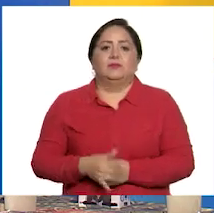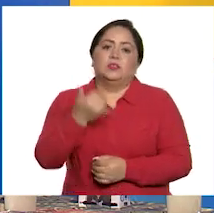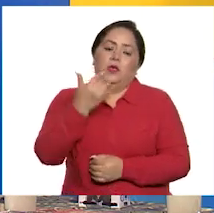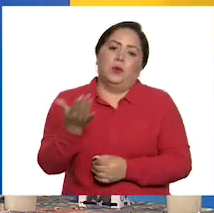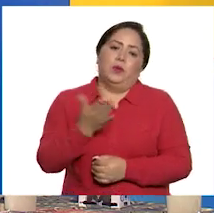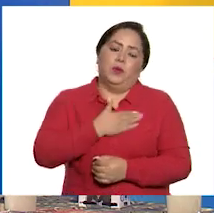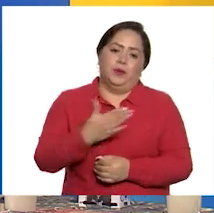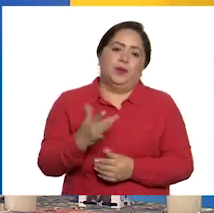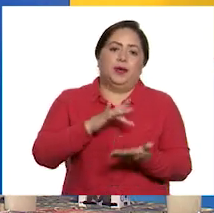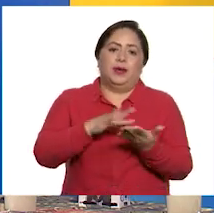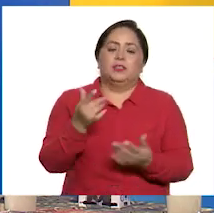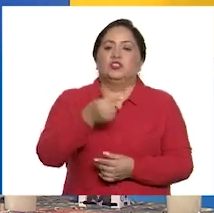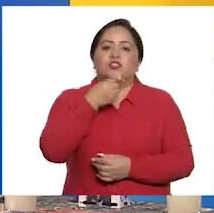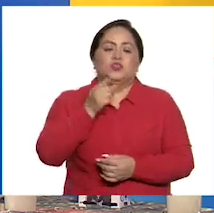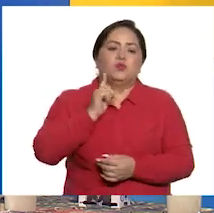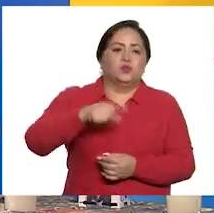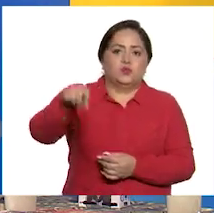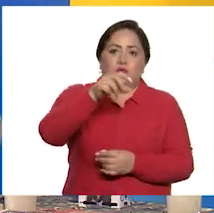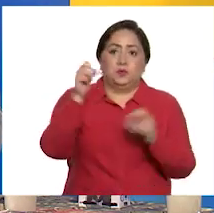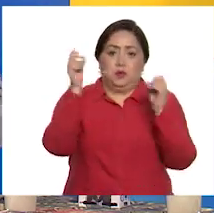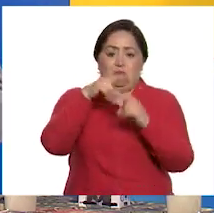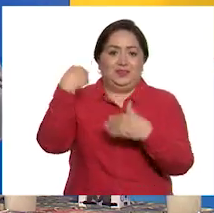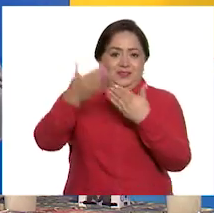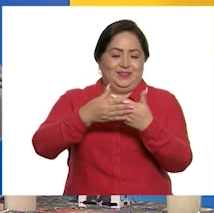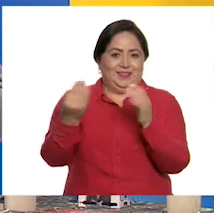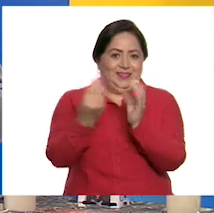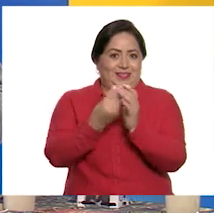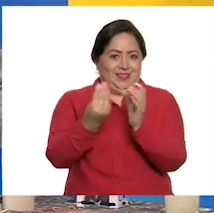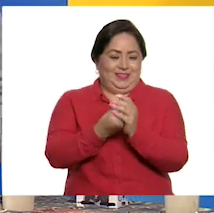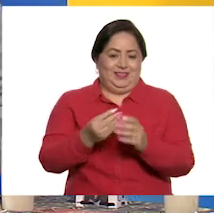bueno, gracias, niñas y niños. Nos vemos en la siguiente clase.